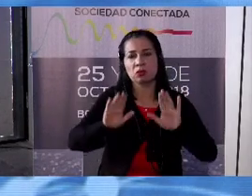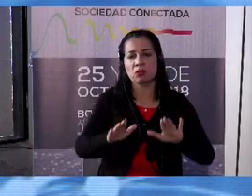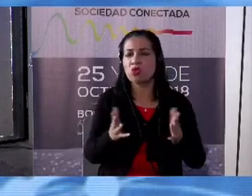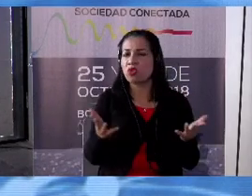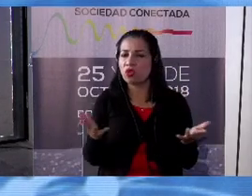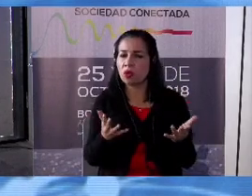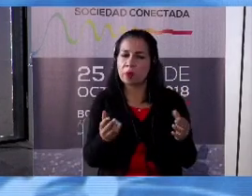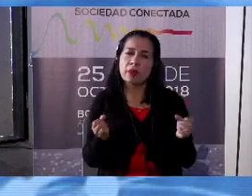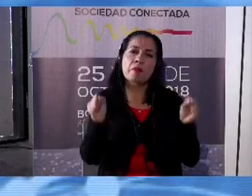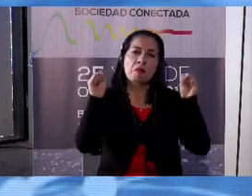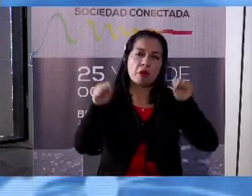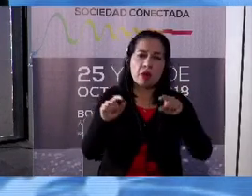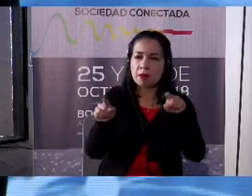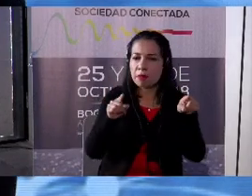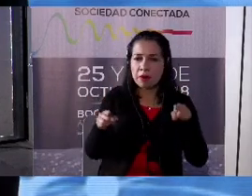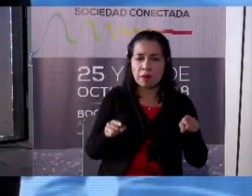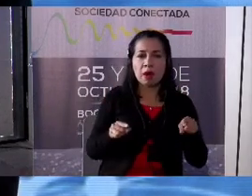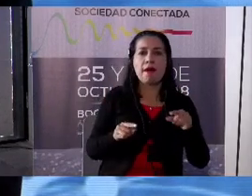construir una